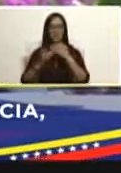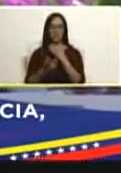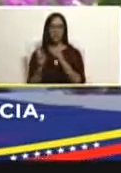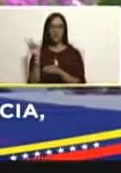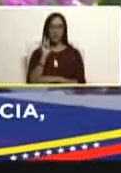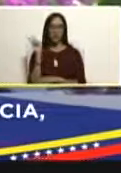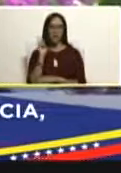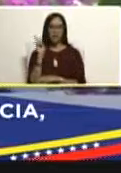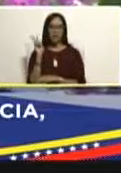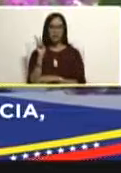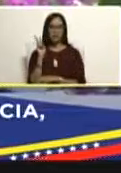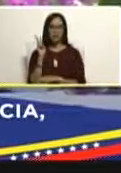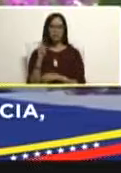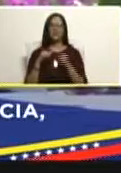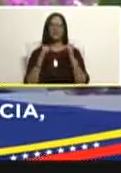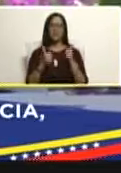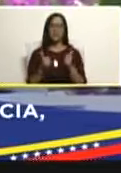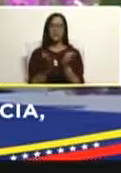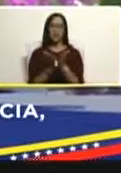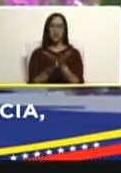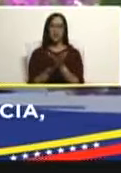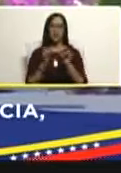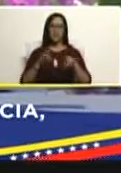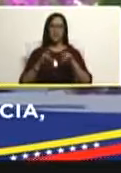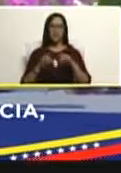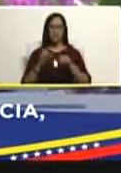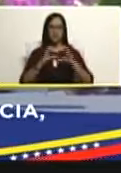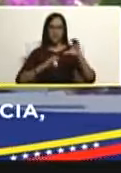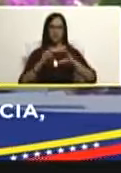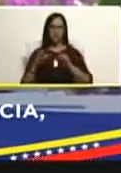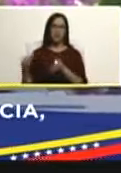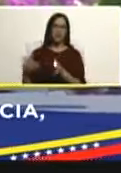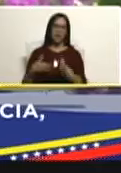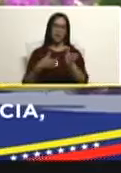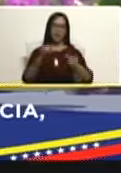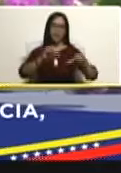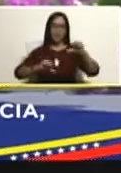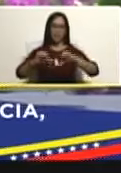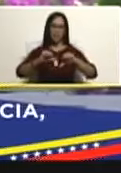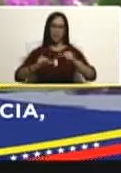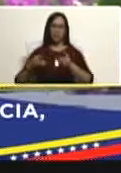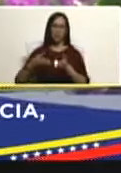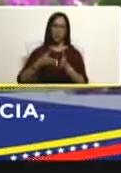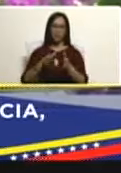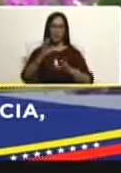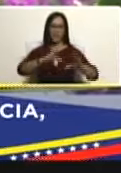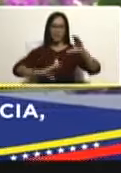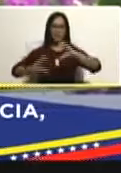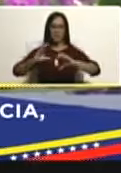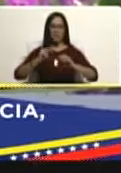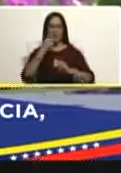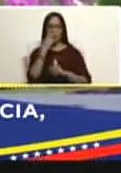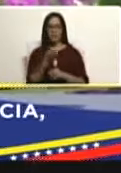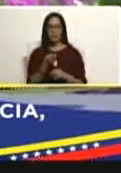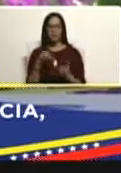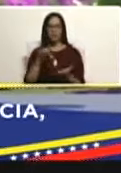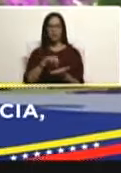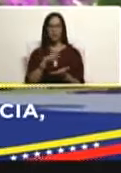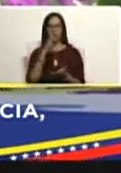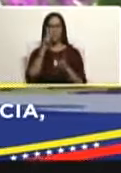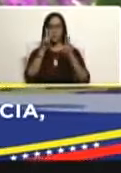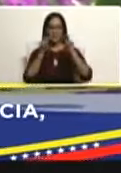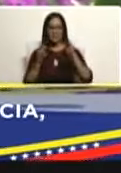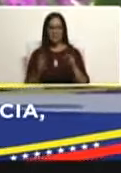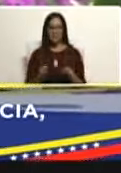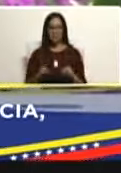en las escuelas, con el semillero científico, con la caravana de la química, con la ruta de la ciencia, con las visitas a los centros de investigación, con